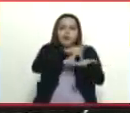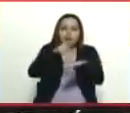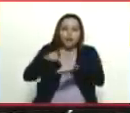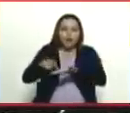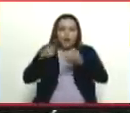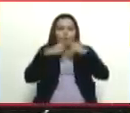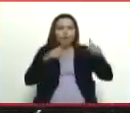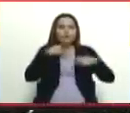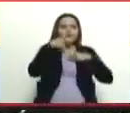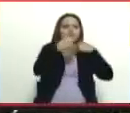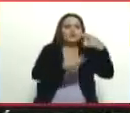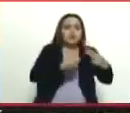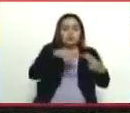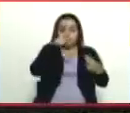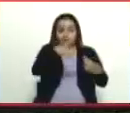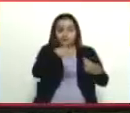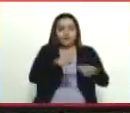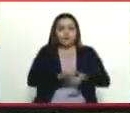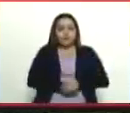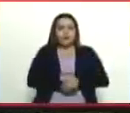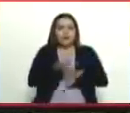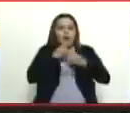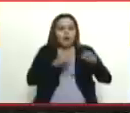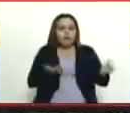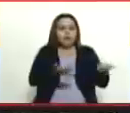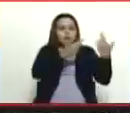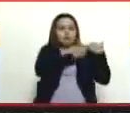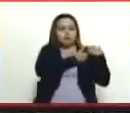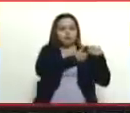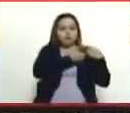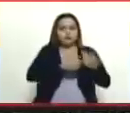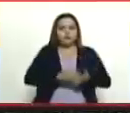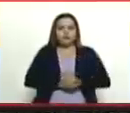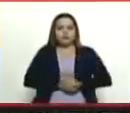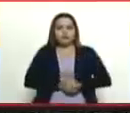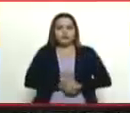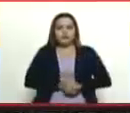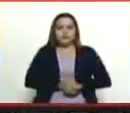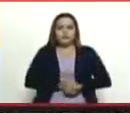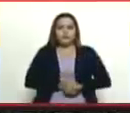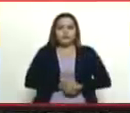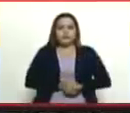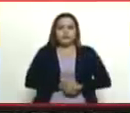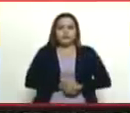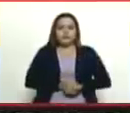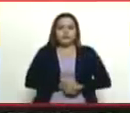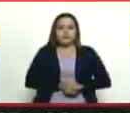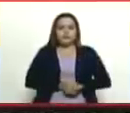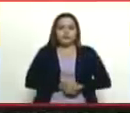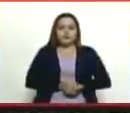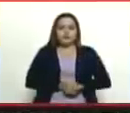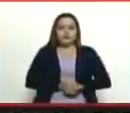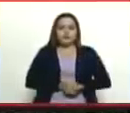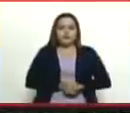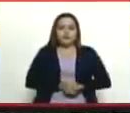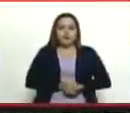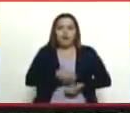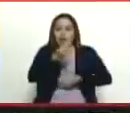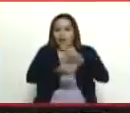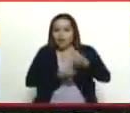otros voceros allí, otro representante responsable, pues, de esa área. Ya tenemos, se han hecho en la